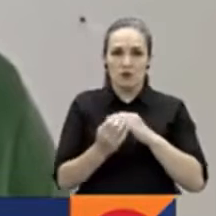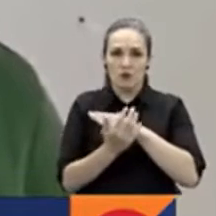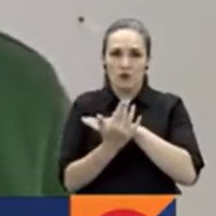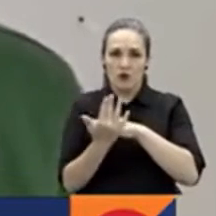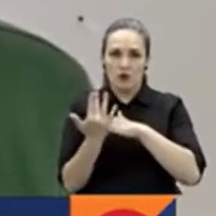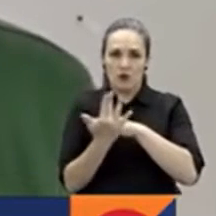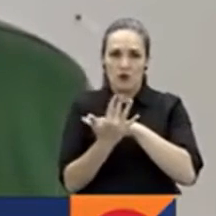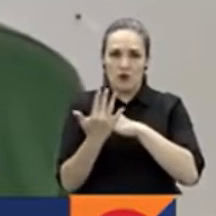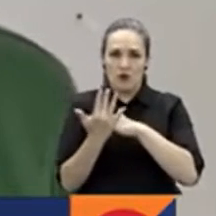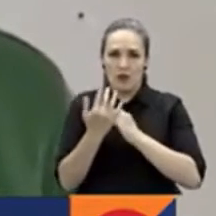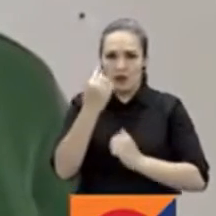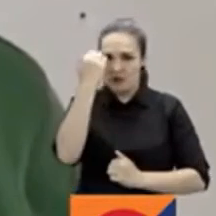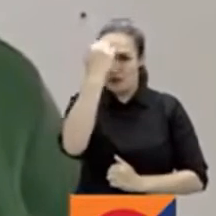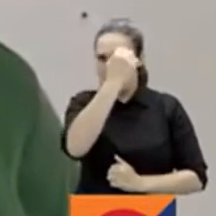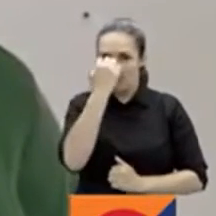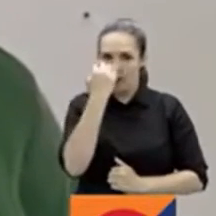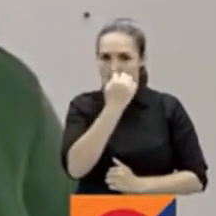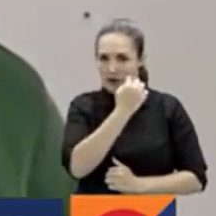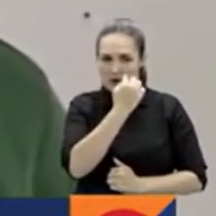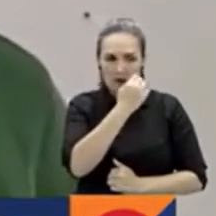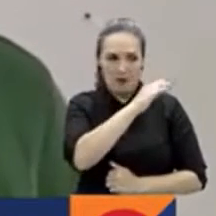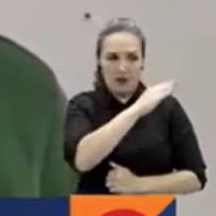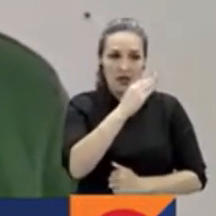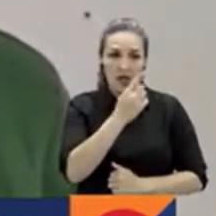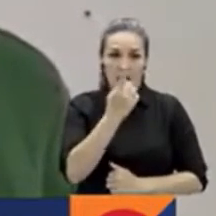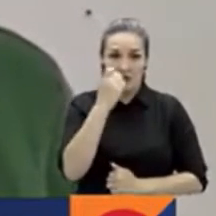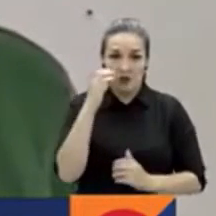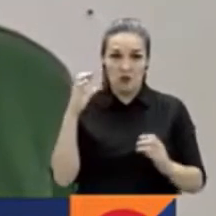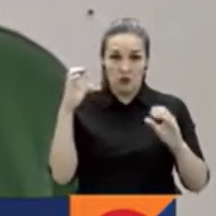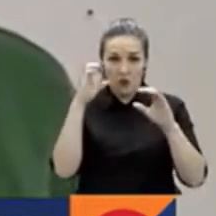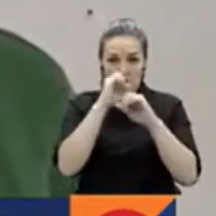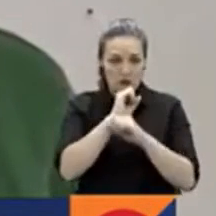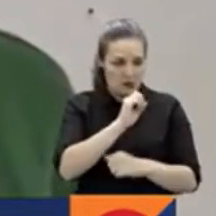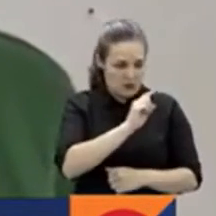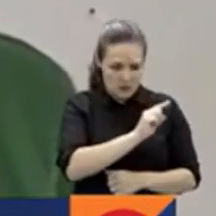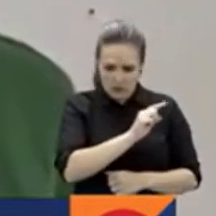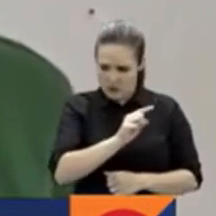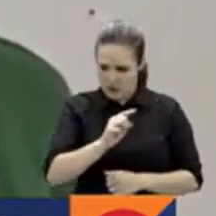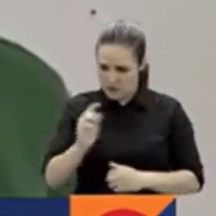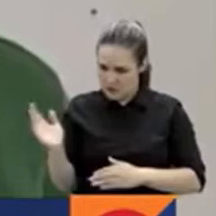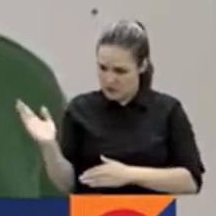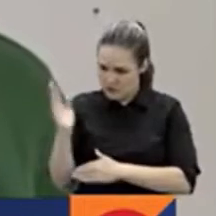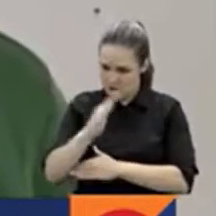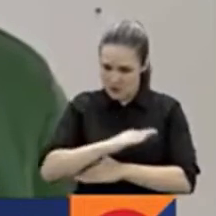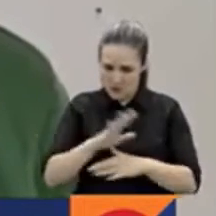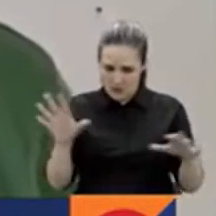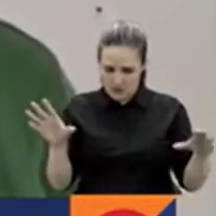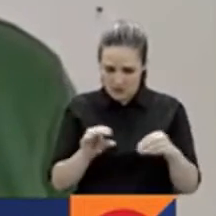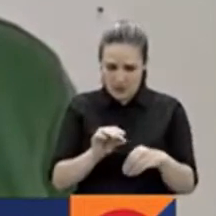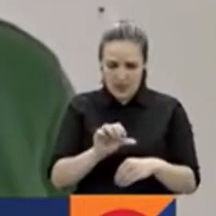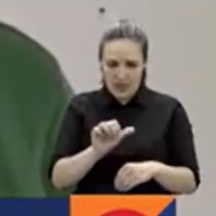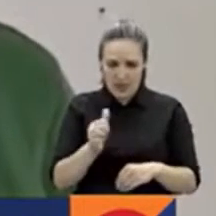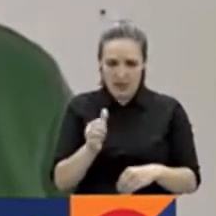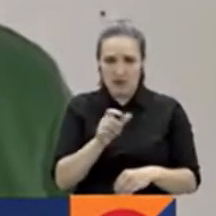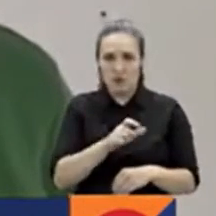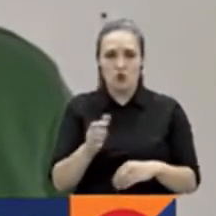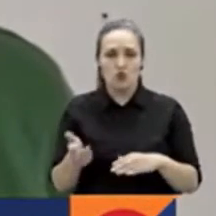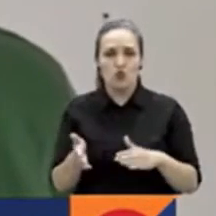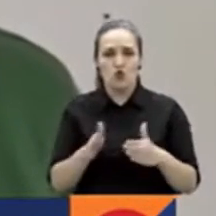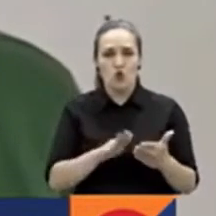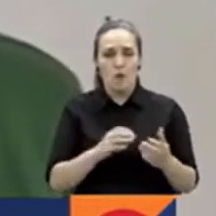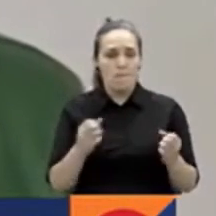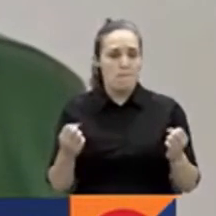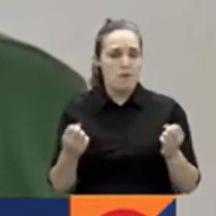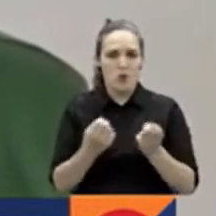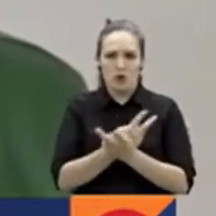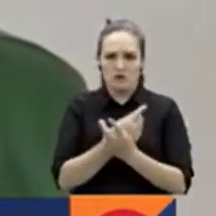Colombia, Soledad y Barranquilla anoche, en el transcurso del día estamos sumando 10 muertes violentas, lo cual de por sí